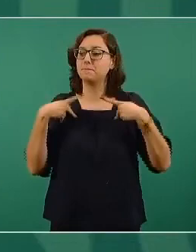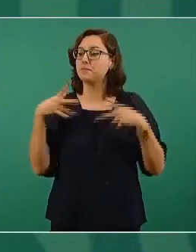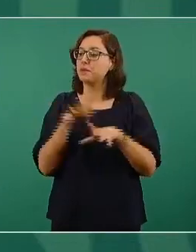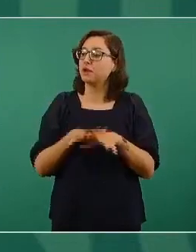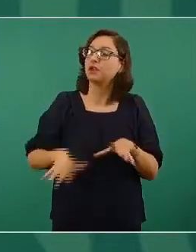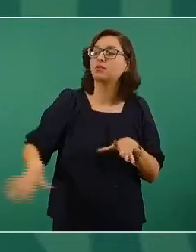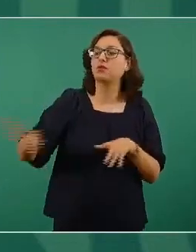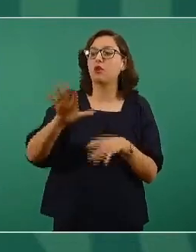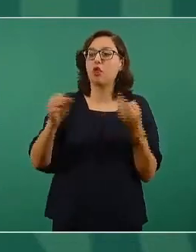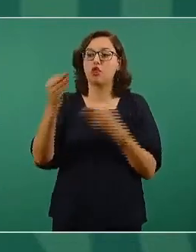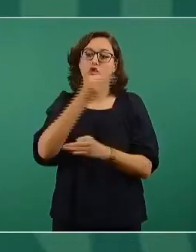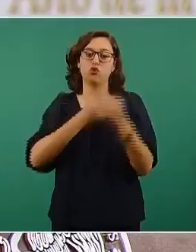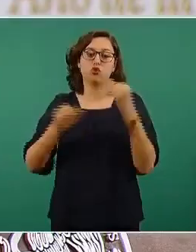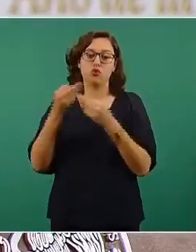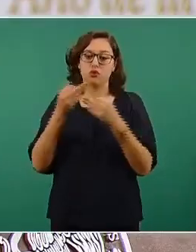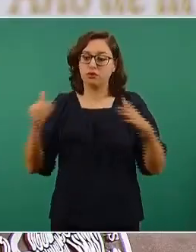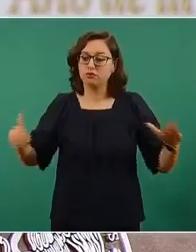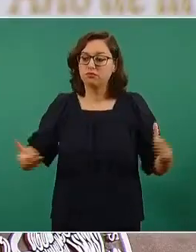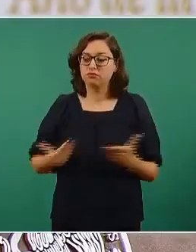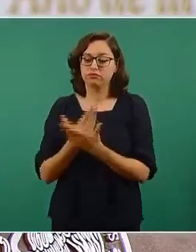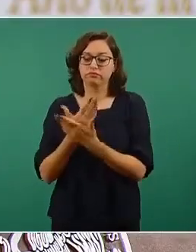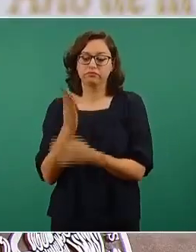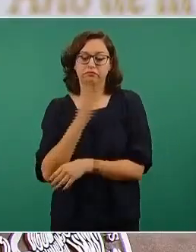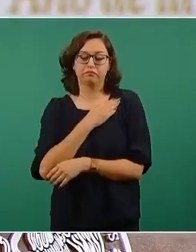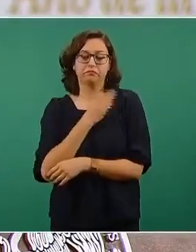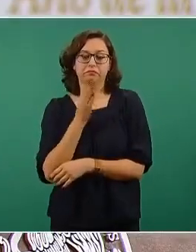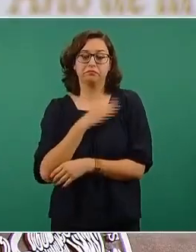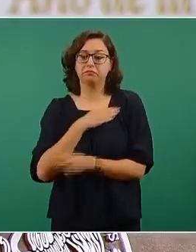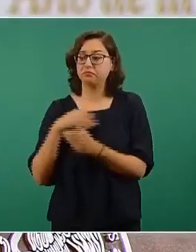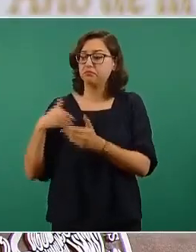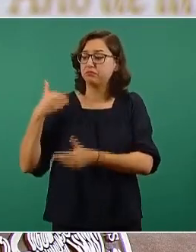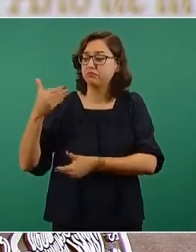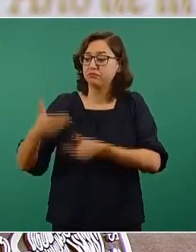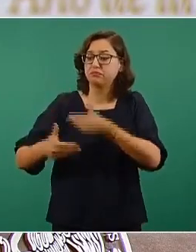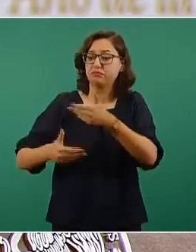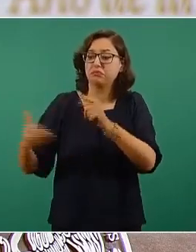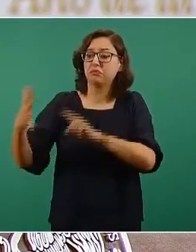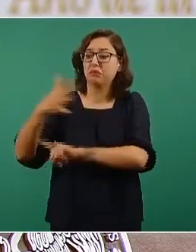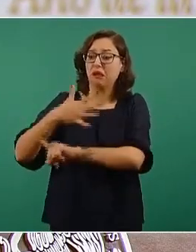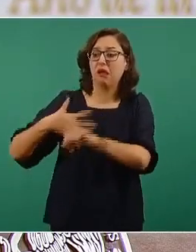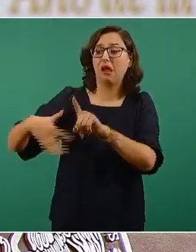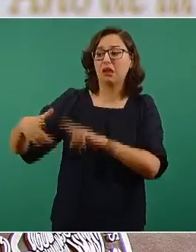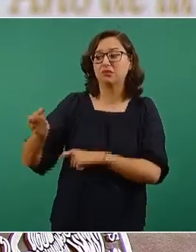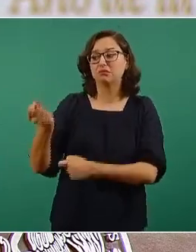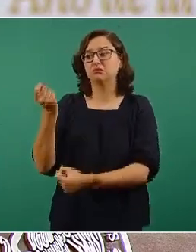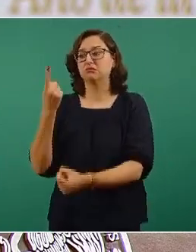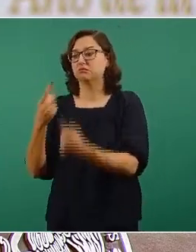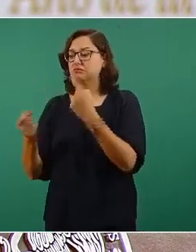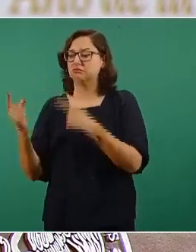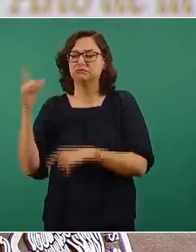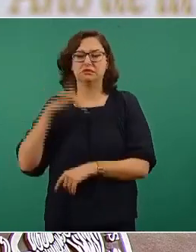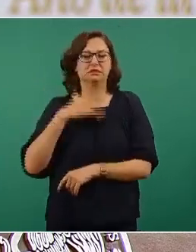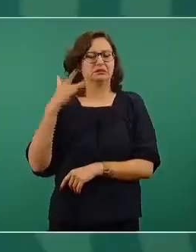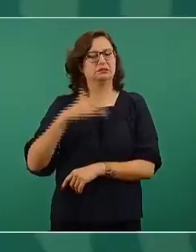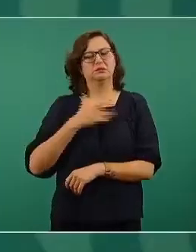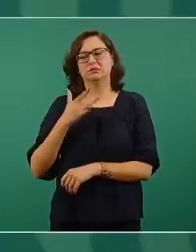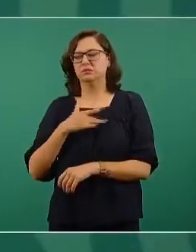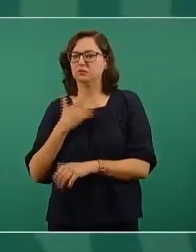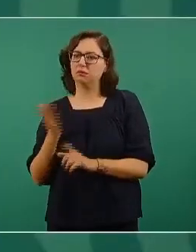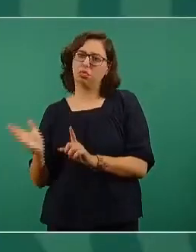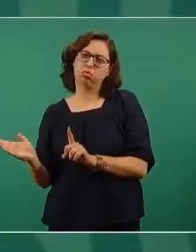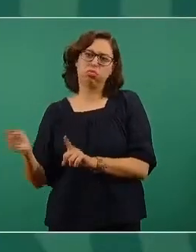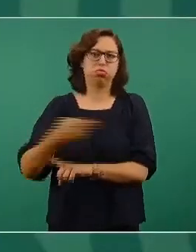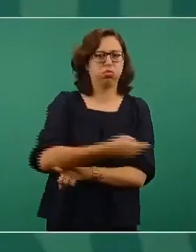buenos y que son las circunstancias las que llevan a algunos a tomar el camino de las conductas